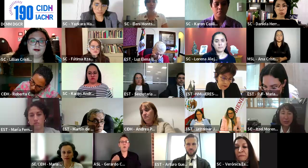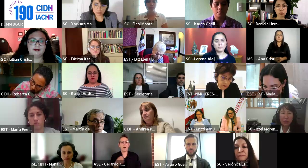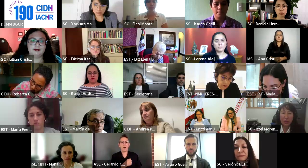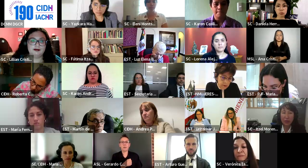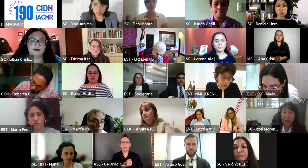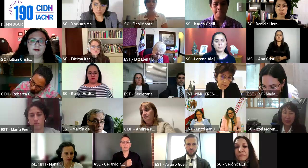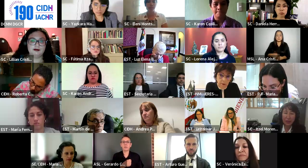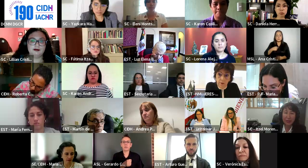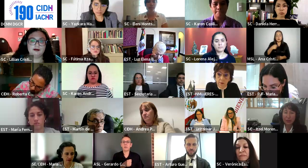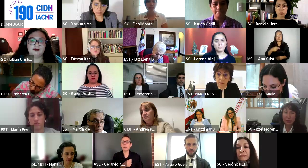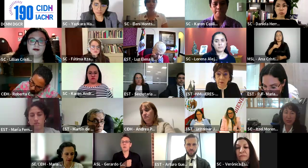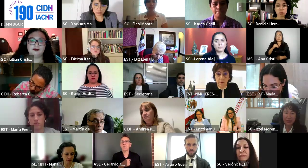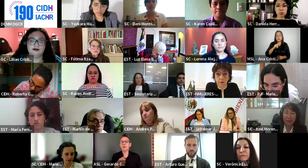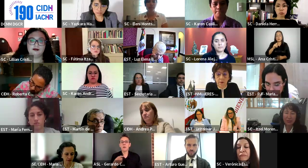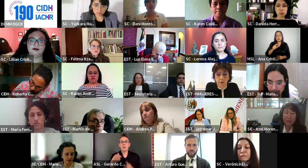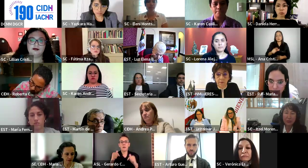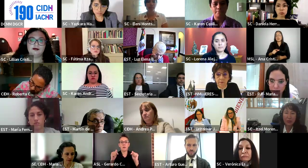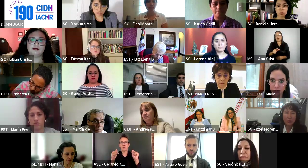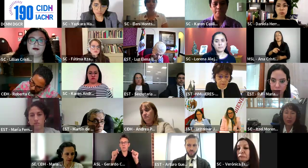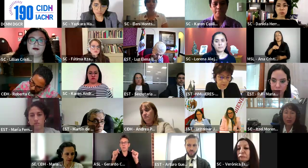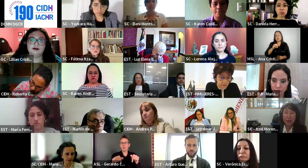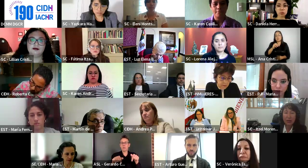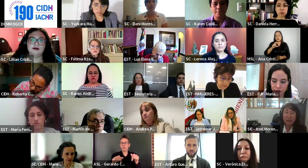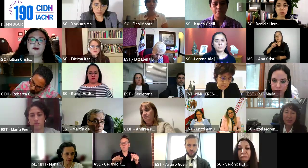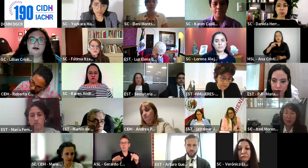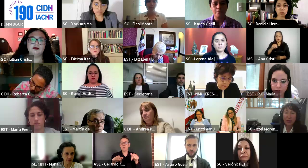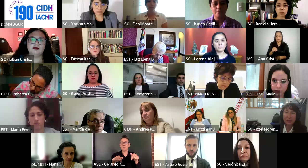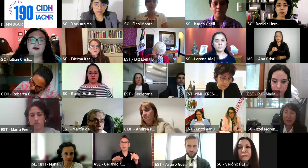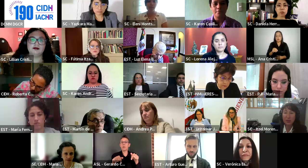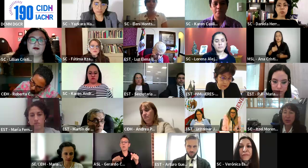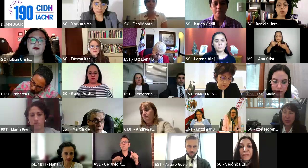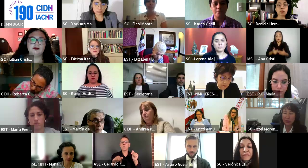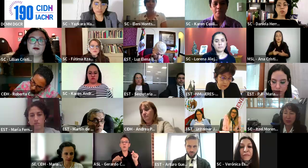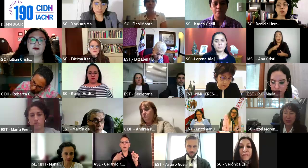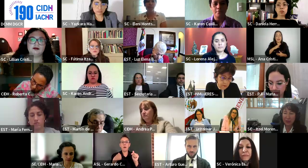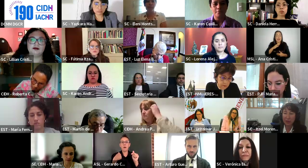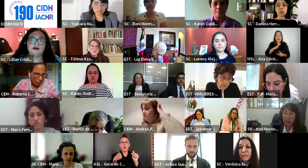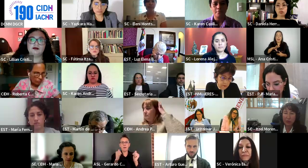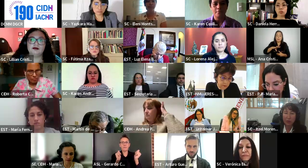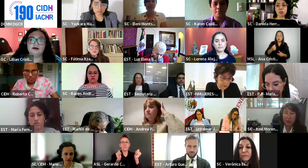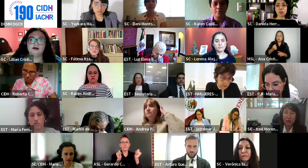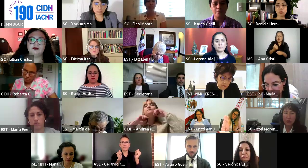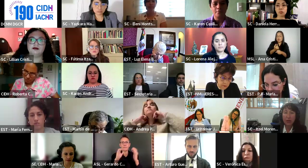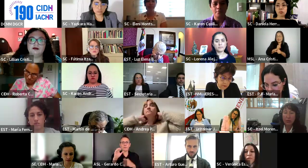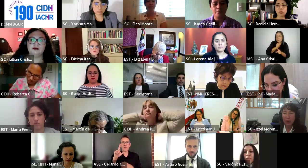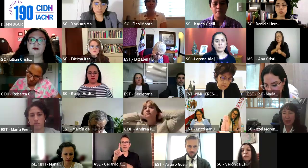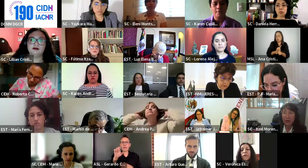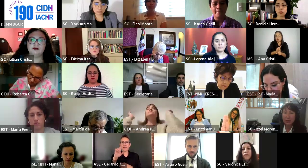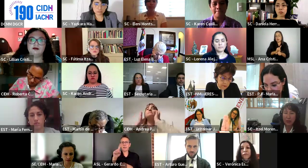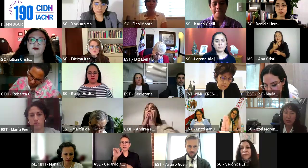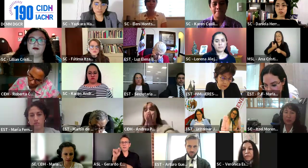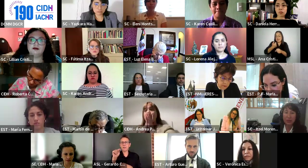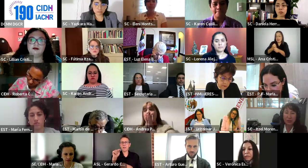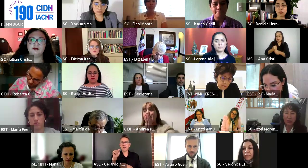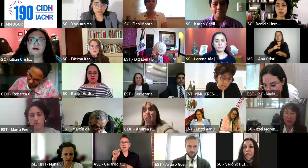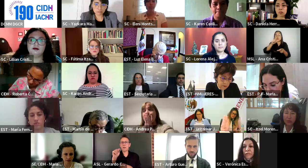Soy Itzel Moreno del Literacy for Today. Enfrenté violencia sexual a los 7 años y laboral